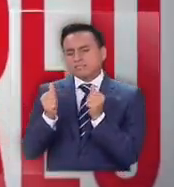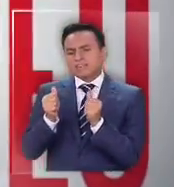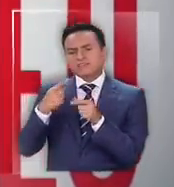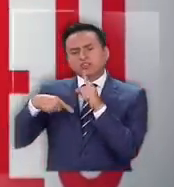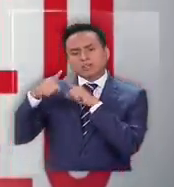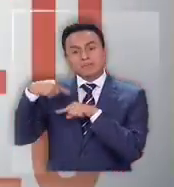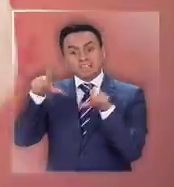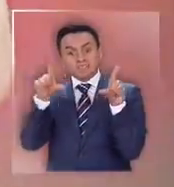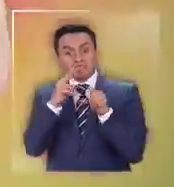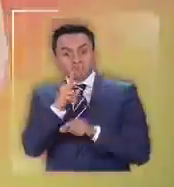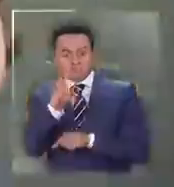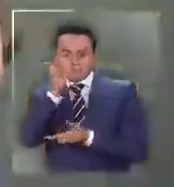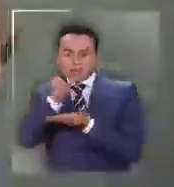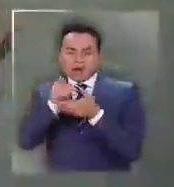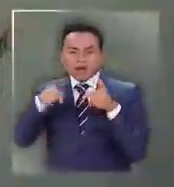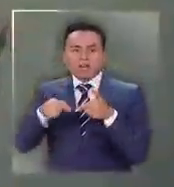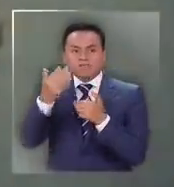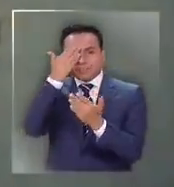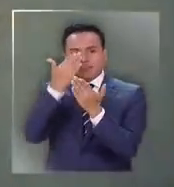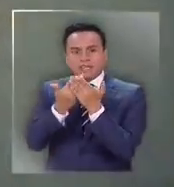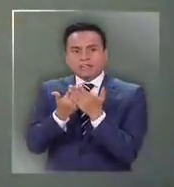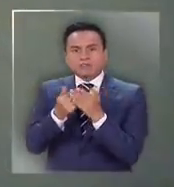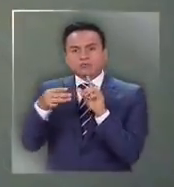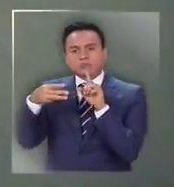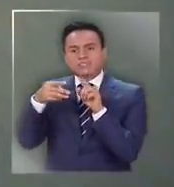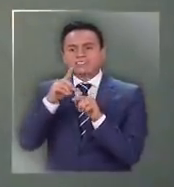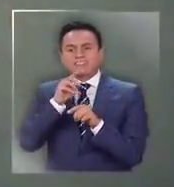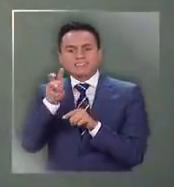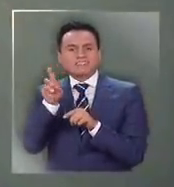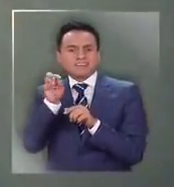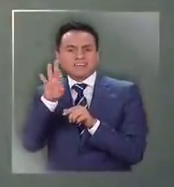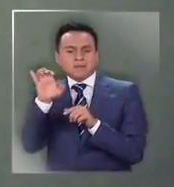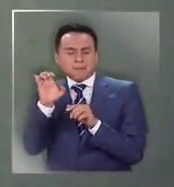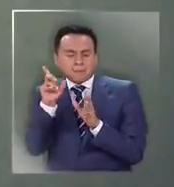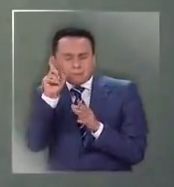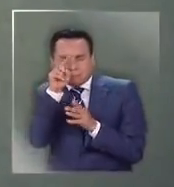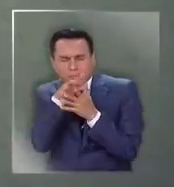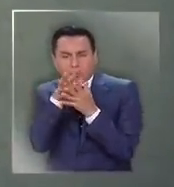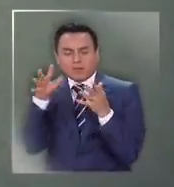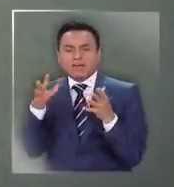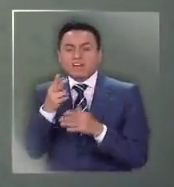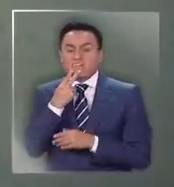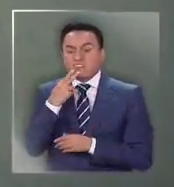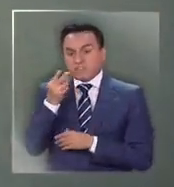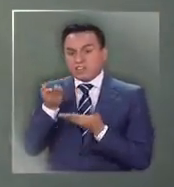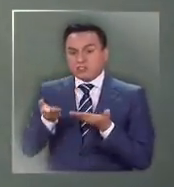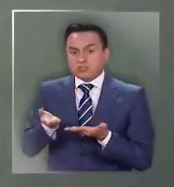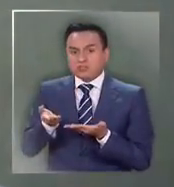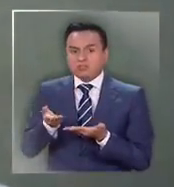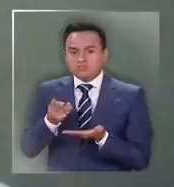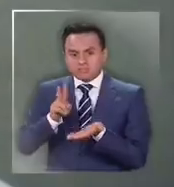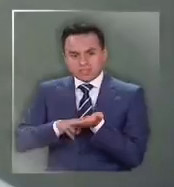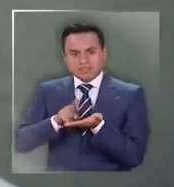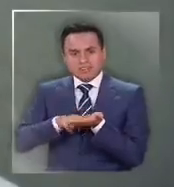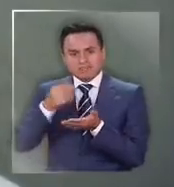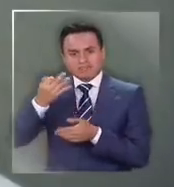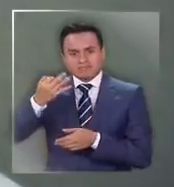la televisión, deberá ahora enfrentar quizás su teleserie más compleja, la que está viviendo en la vida